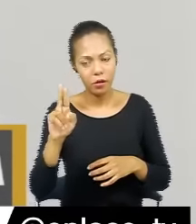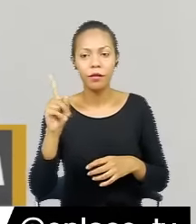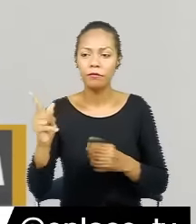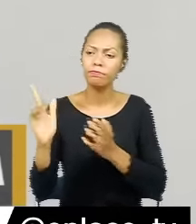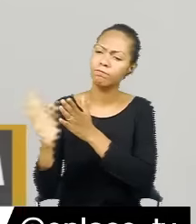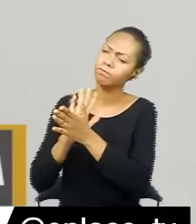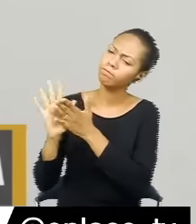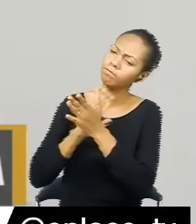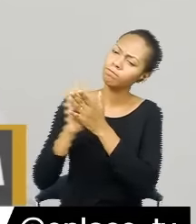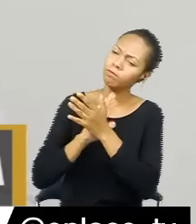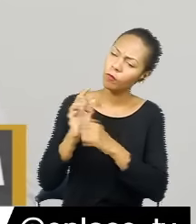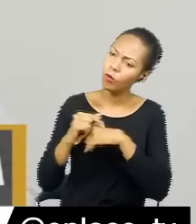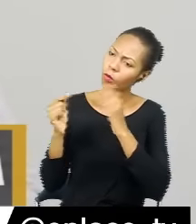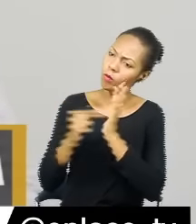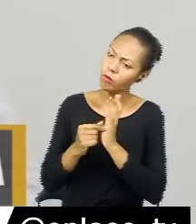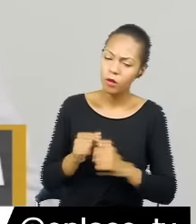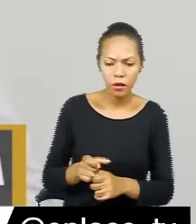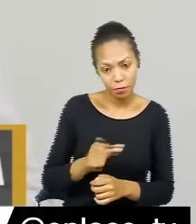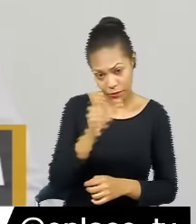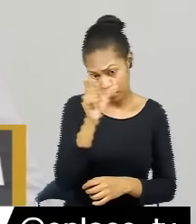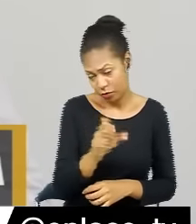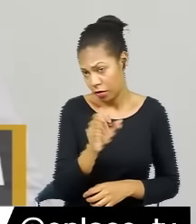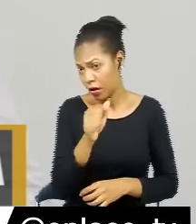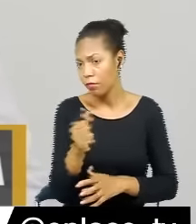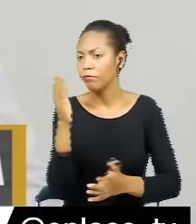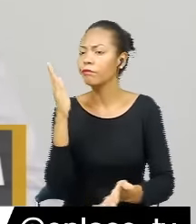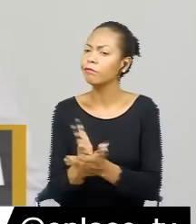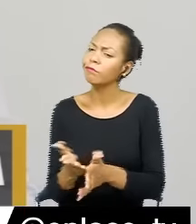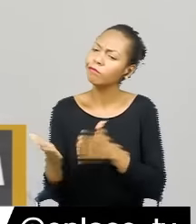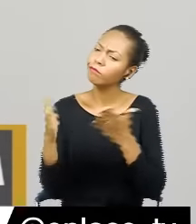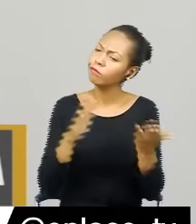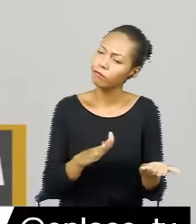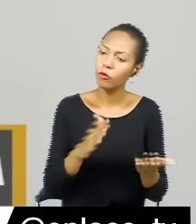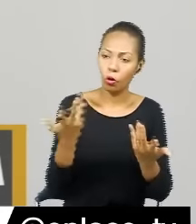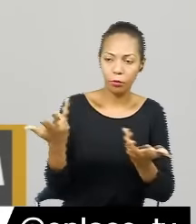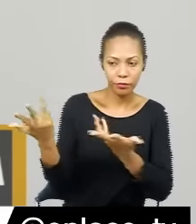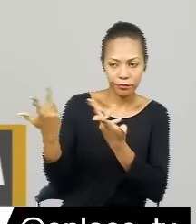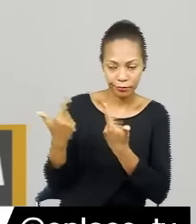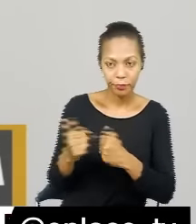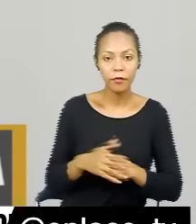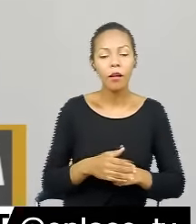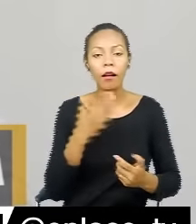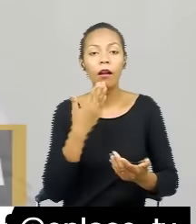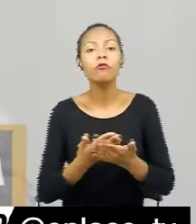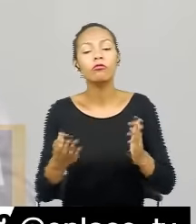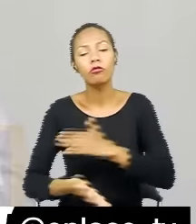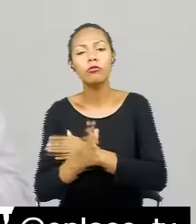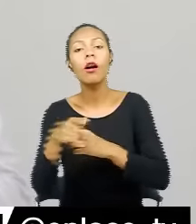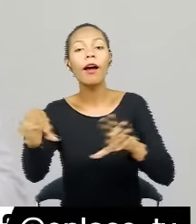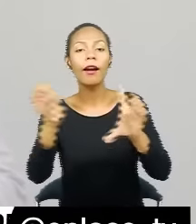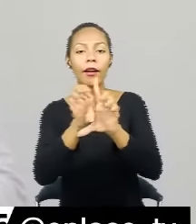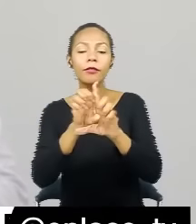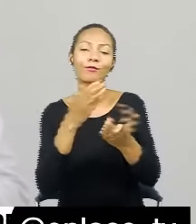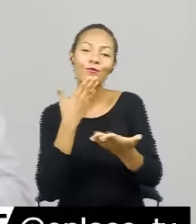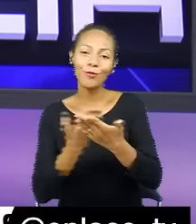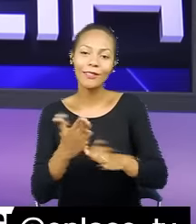lamentables, la muerte de la abogada Claudia Metrovia Calvo Bautista. Continúen ustedes con más información en estudios. Muy buenas